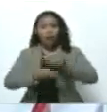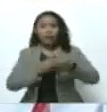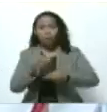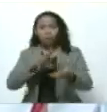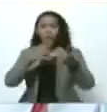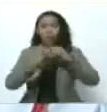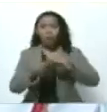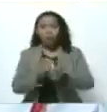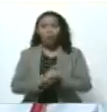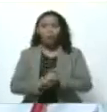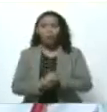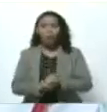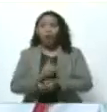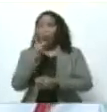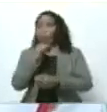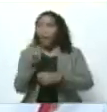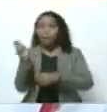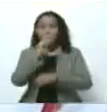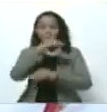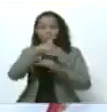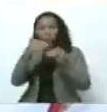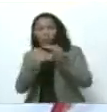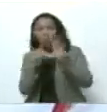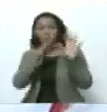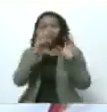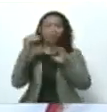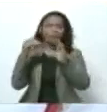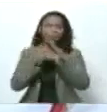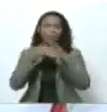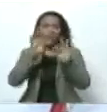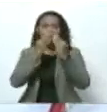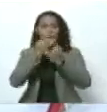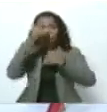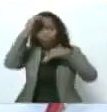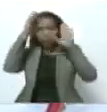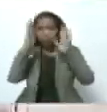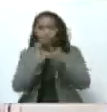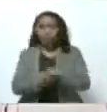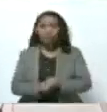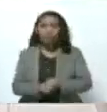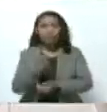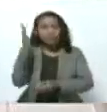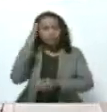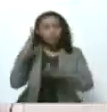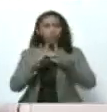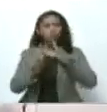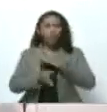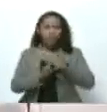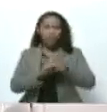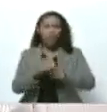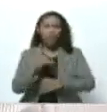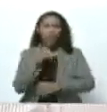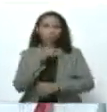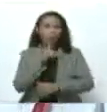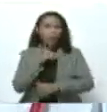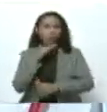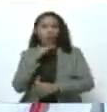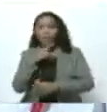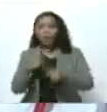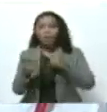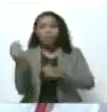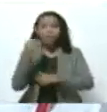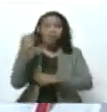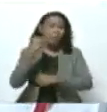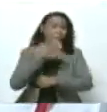CLAP. No hay mes donde estemos por debajo de 900.000 familias atendidas. Sabemos que todavía es insuficiente, que hace falta más, que hay que